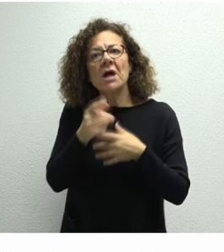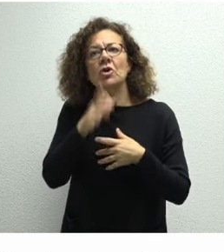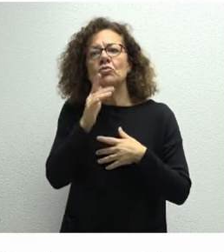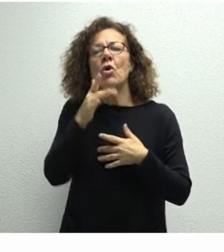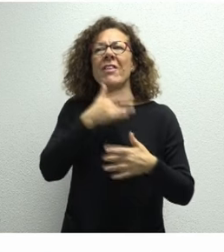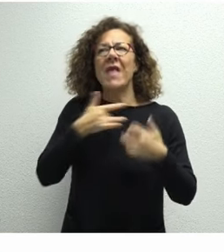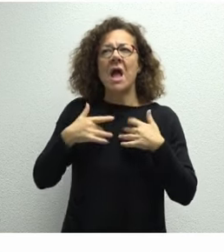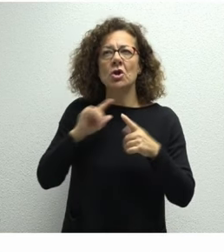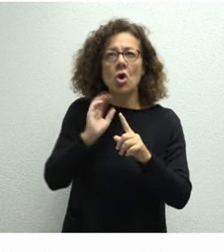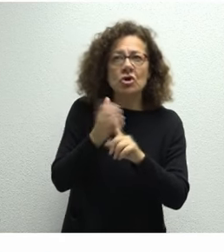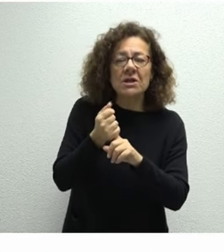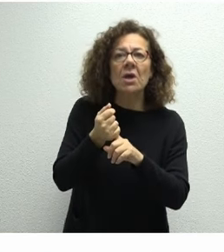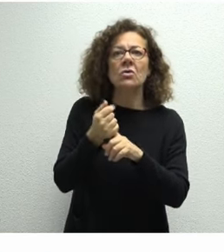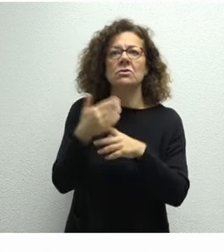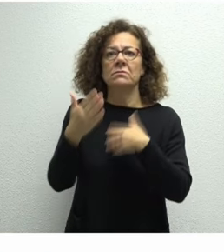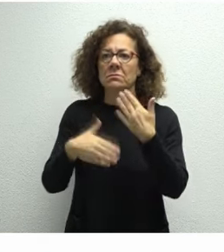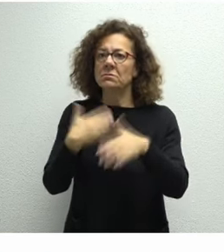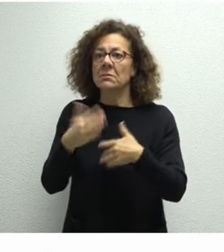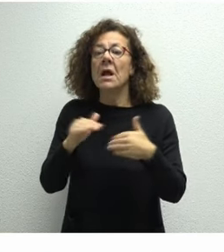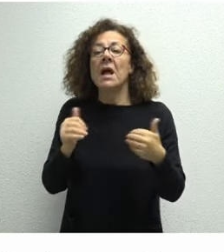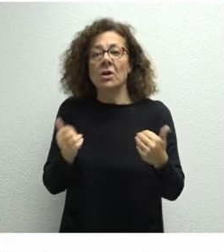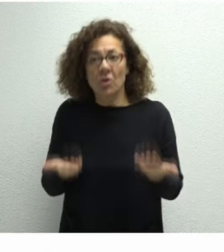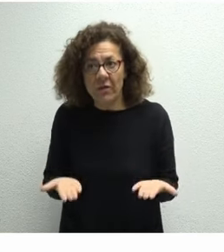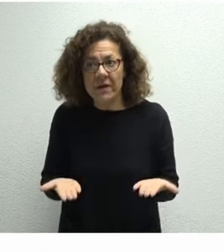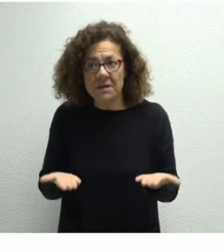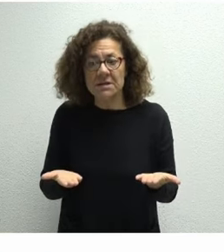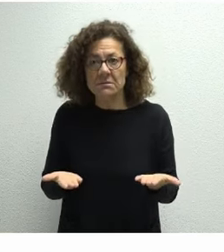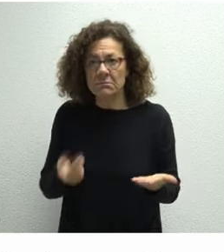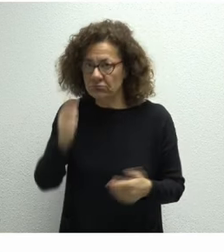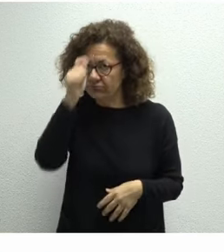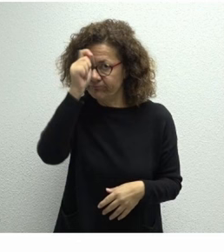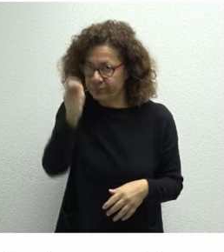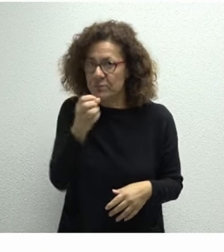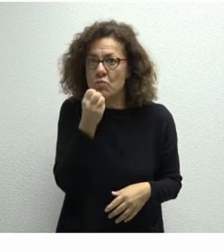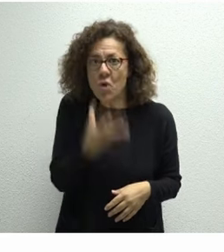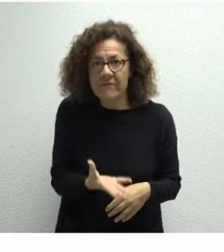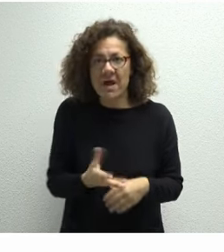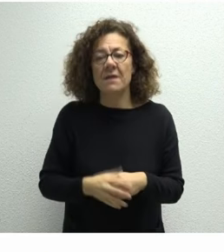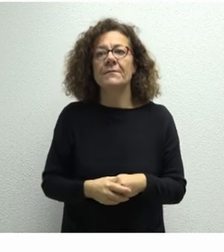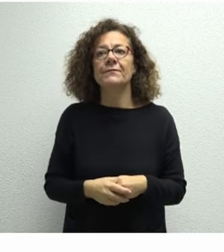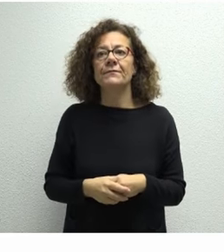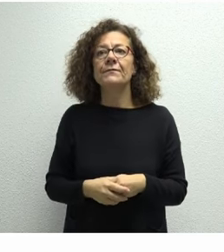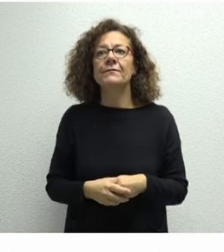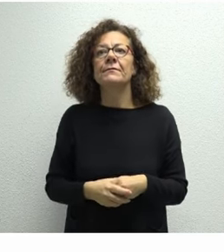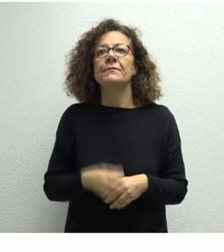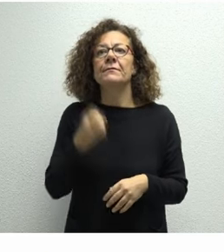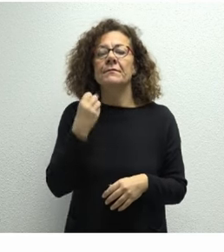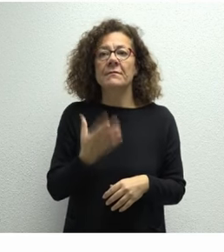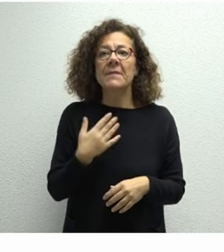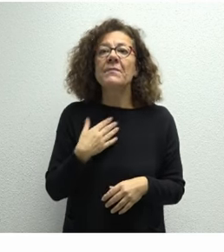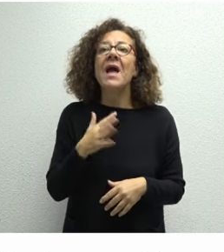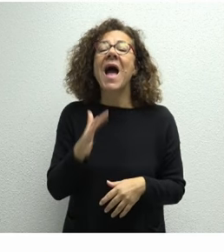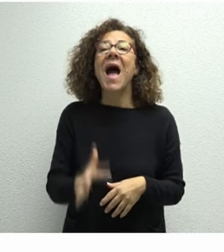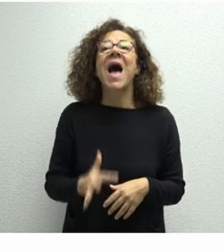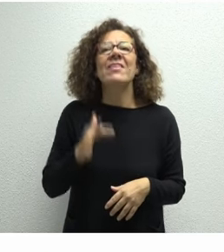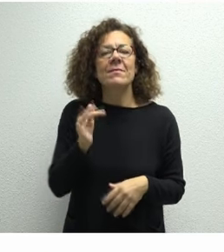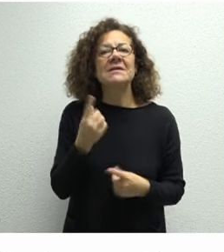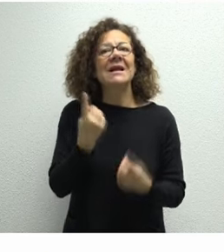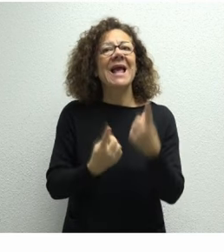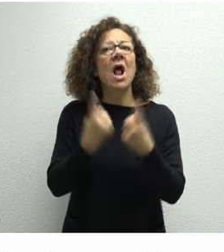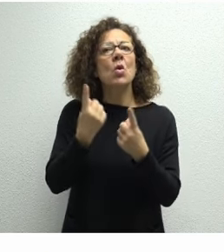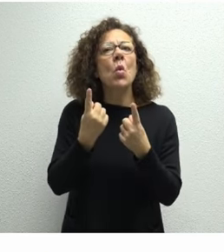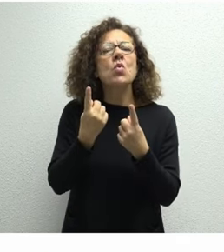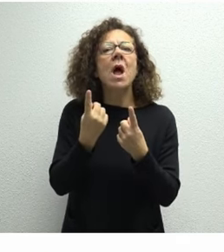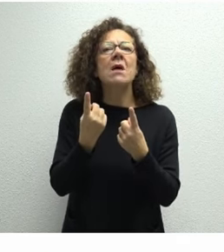diagnósticos y tal Y tal no por tanto Chapó no eh bien Aparte de que hay alguna